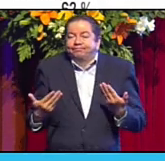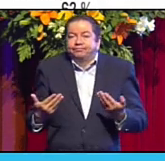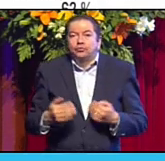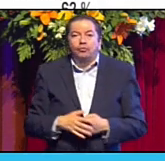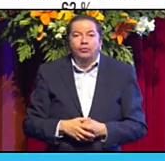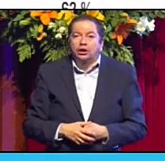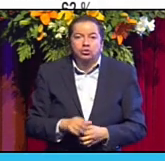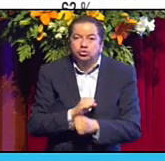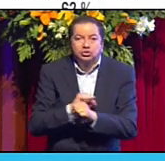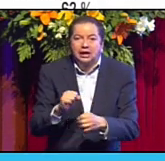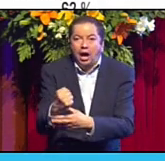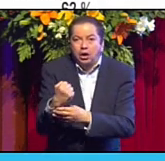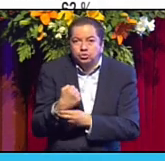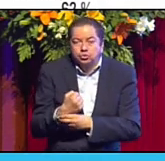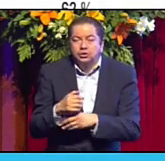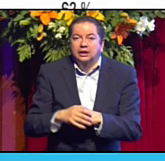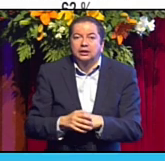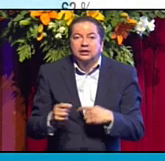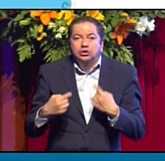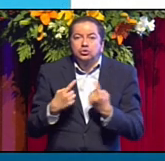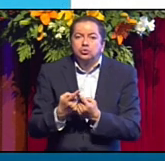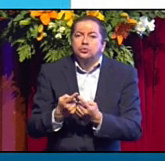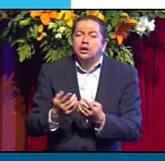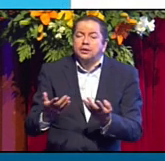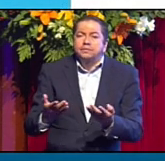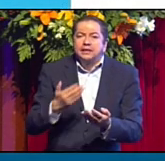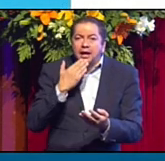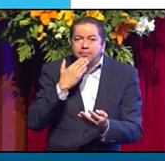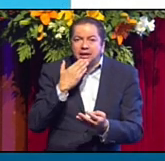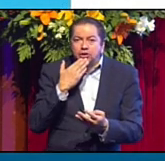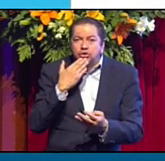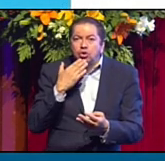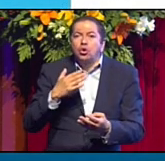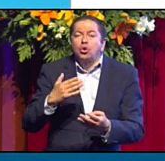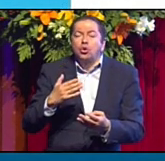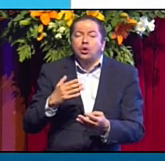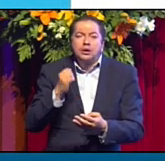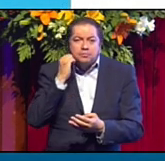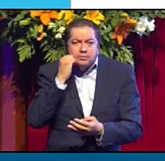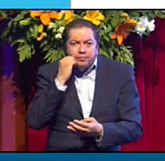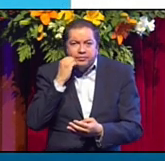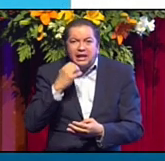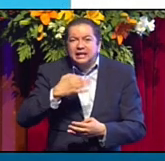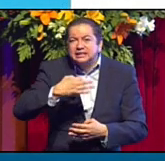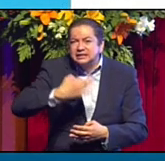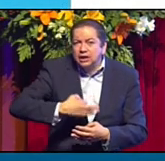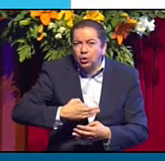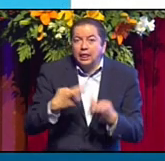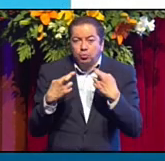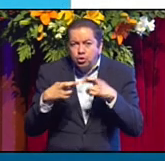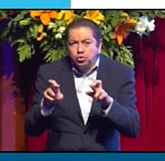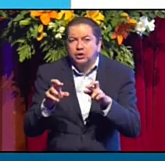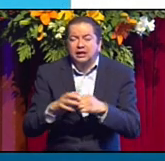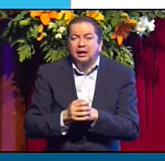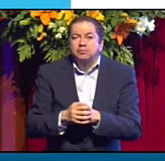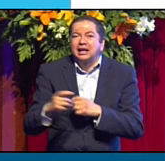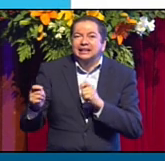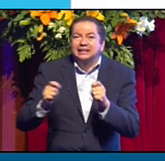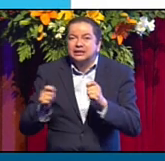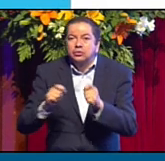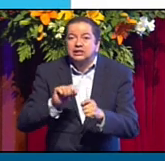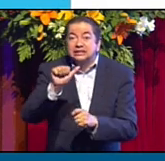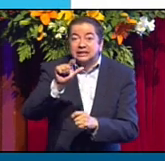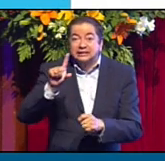desarrollo comunitario social de programas de convenio ejecutados. Tenemos el acompañamiento familiar integral de seguridad y oportunidades. ¿Gestionamos